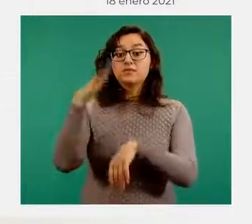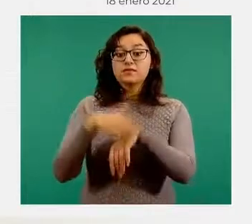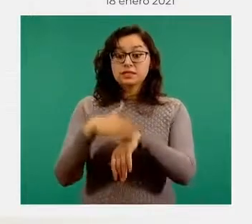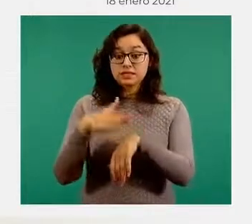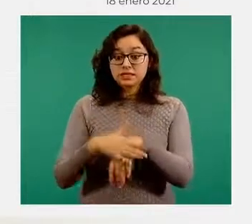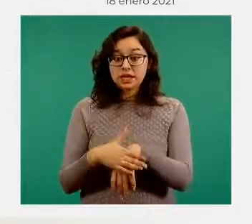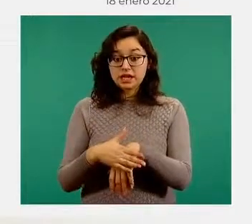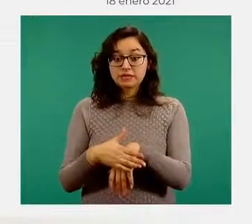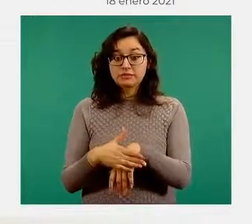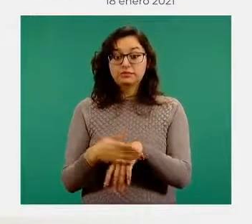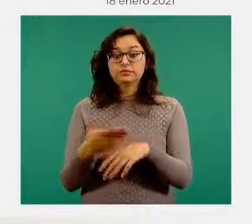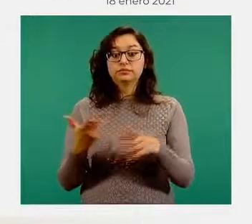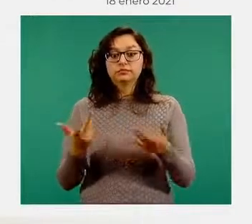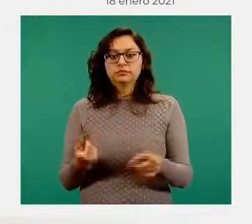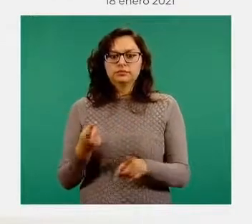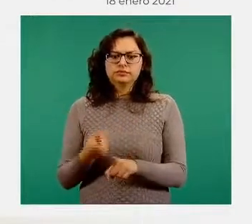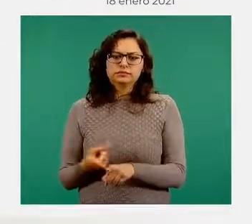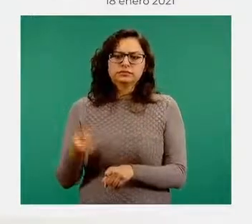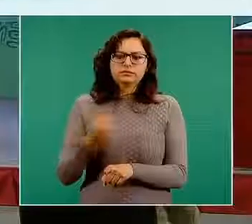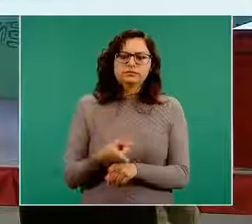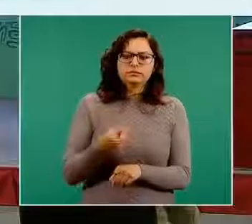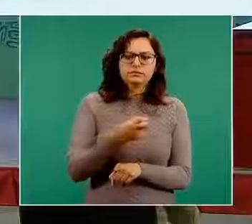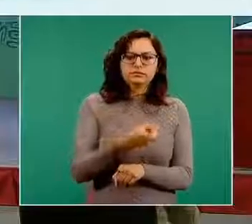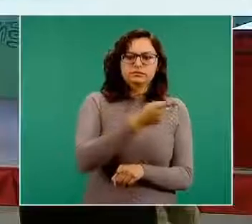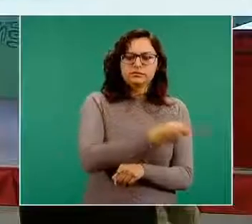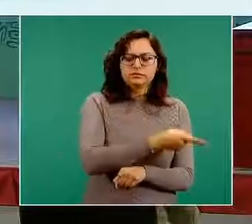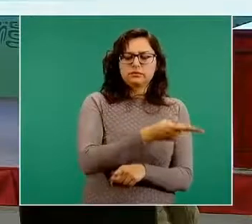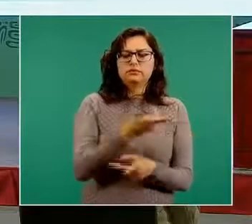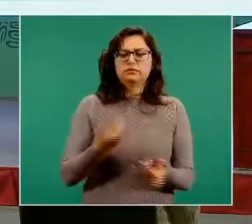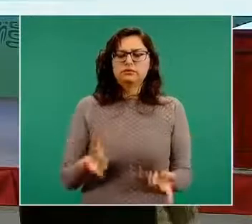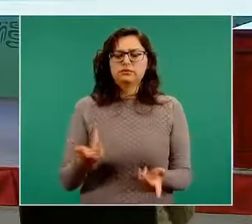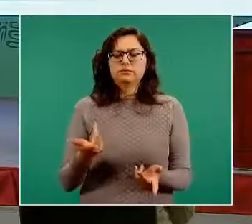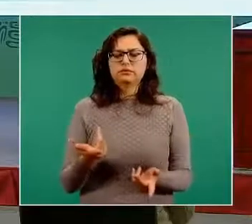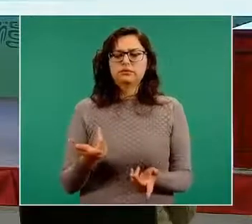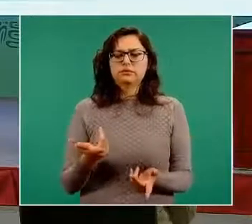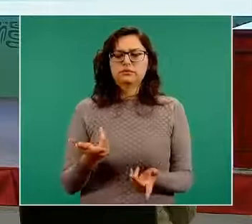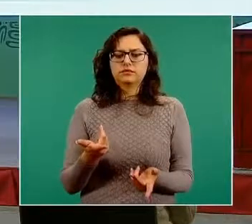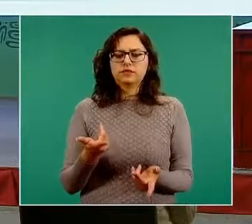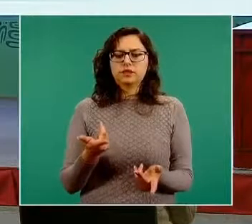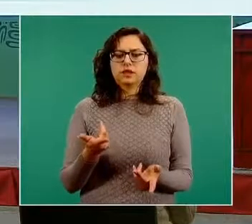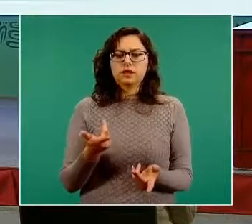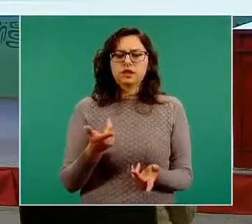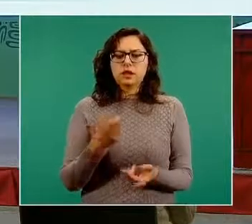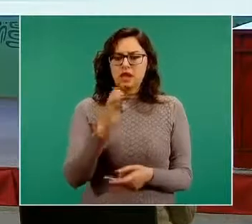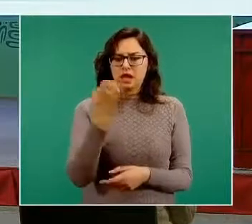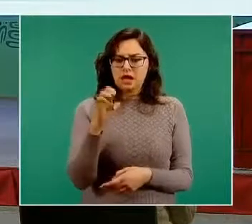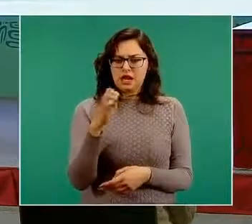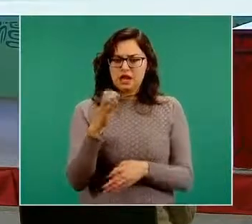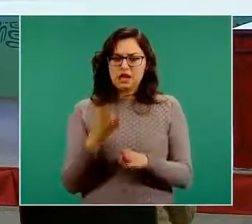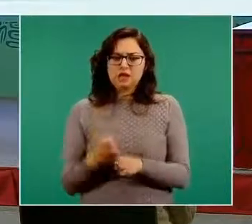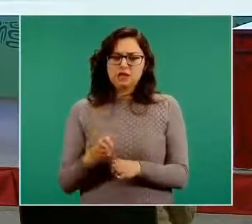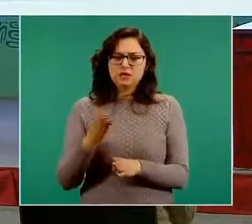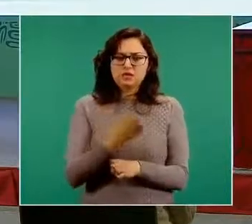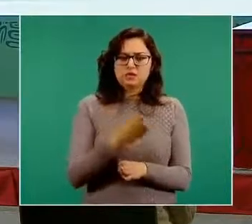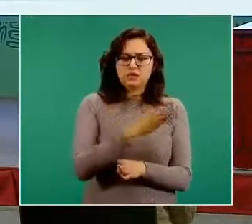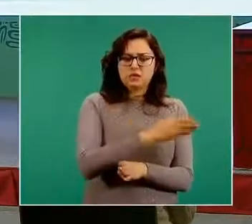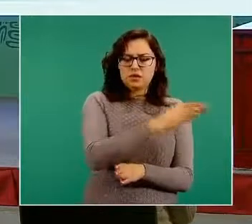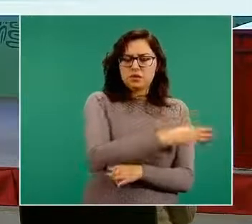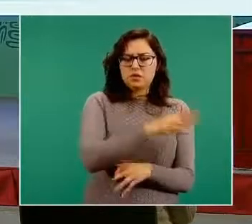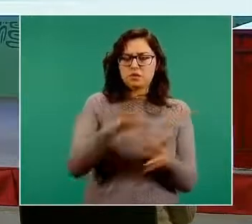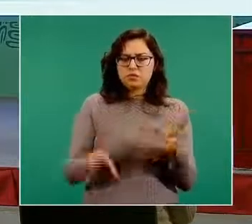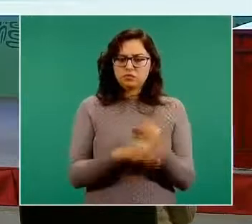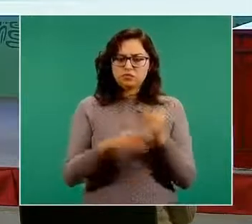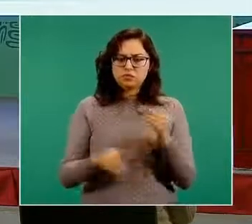que los números de días previos, particularmente de los días de enero, ha sido ajustado a la